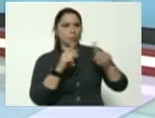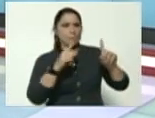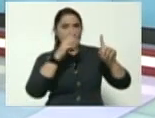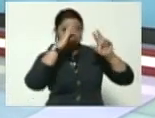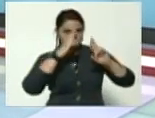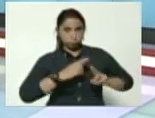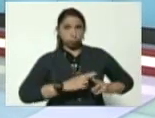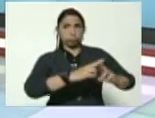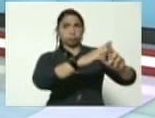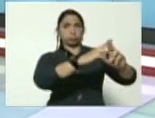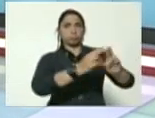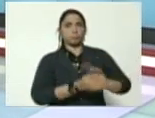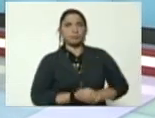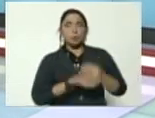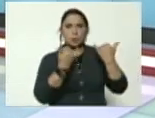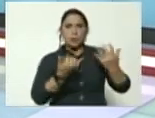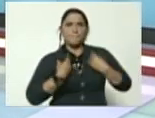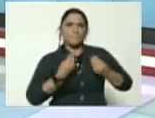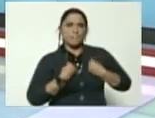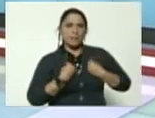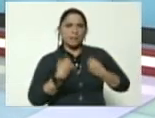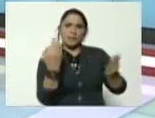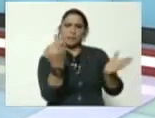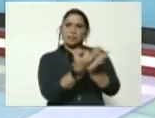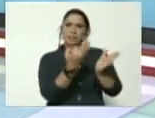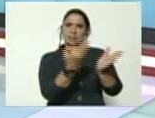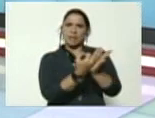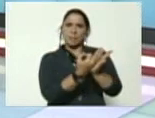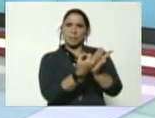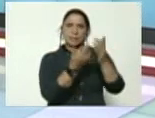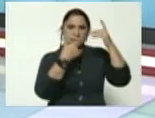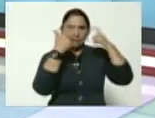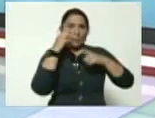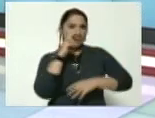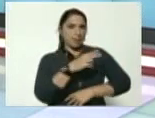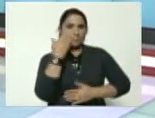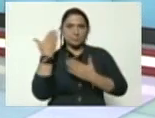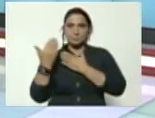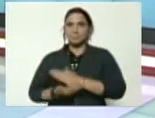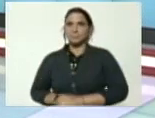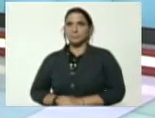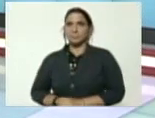el legado vigente por siempre de Hugo Chávez. Veamos.